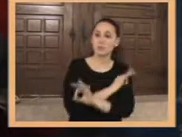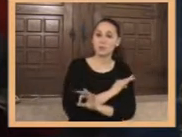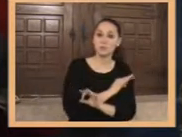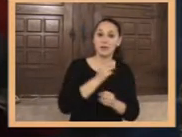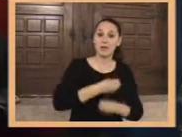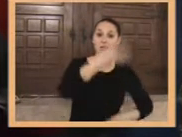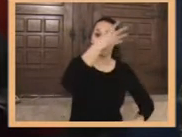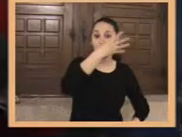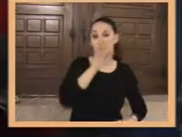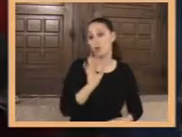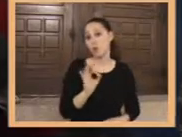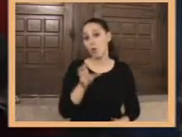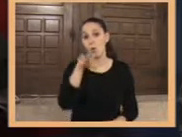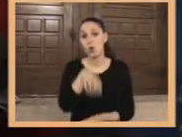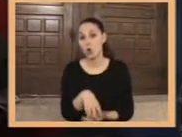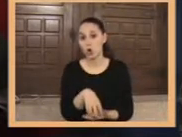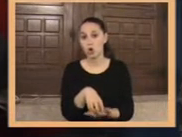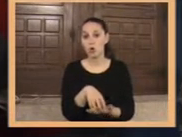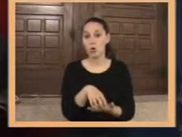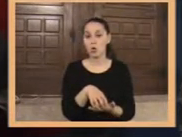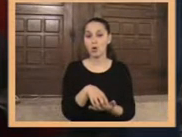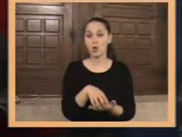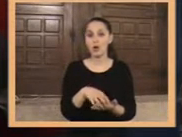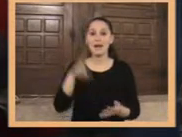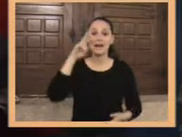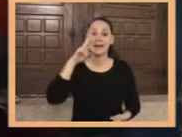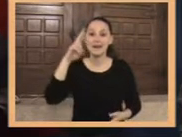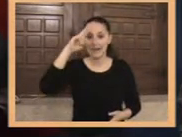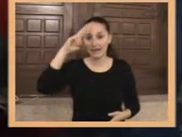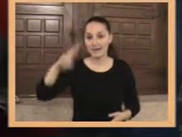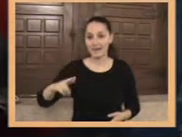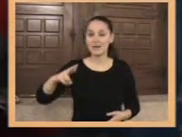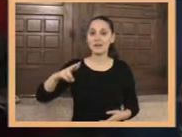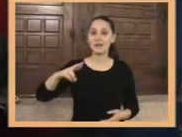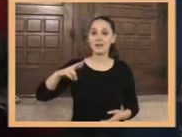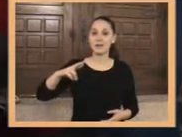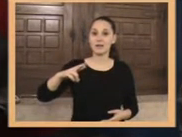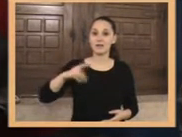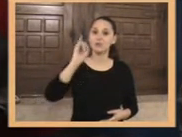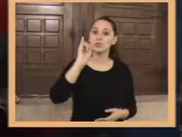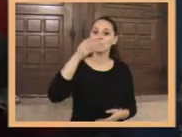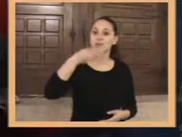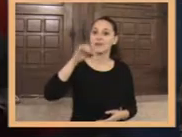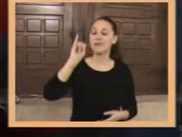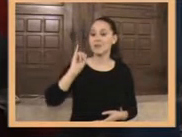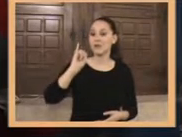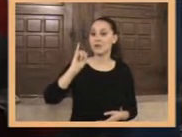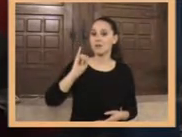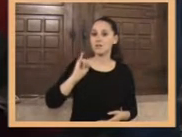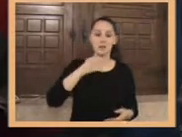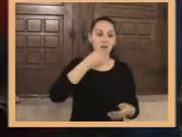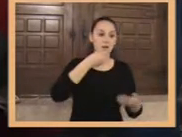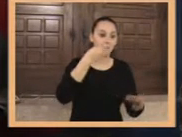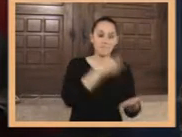ejemplo, religiosos, que no son afectos de culto, no estuvieran pagando ahora mismo el impuesto de bienes inmuebles. Y